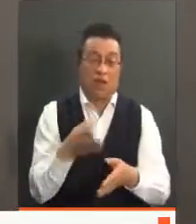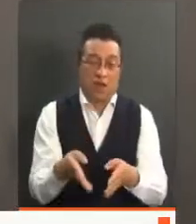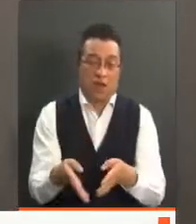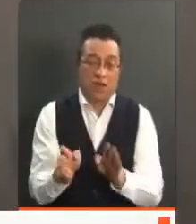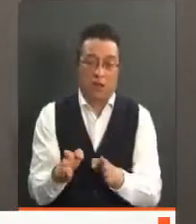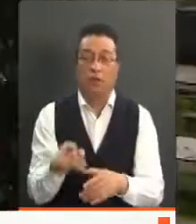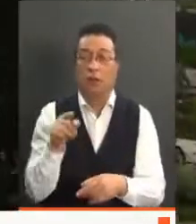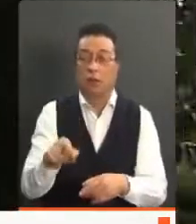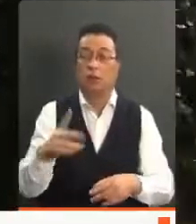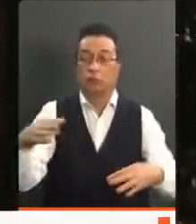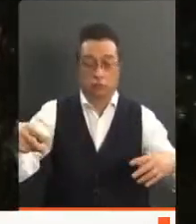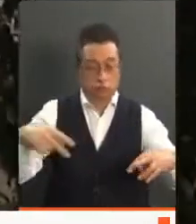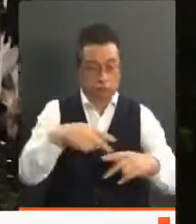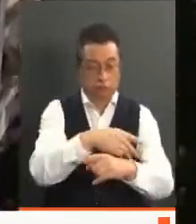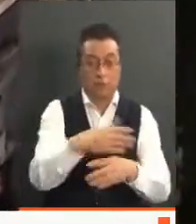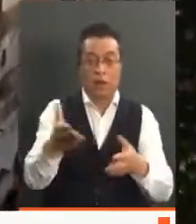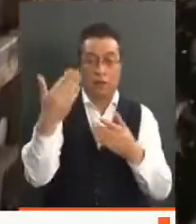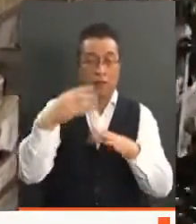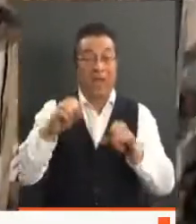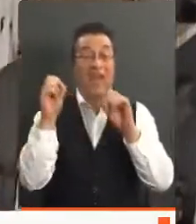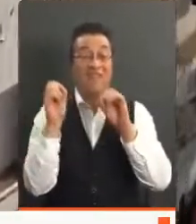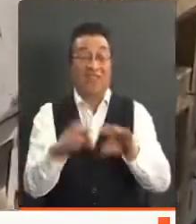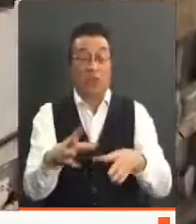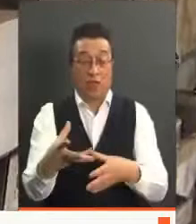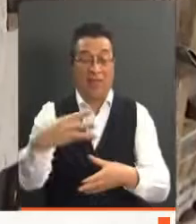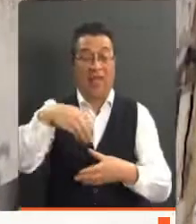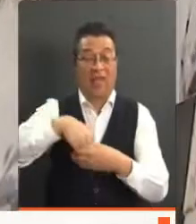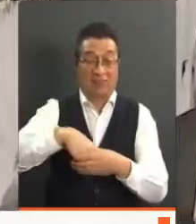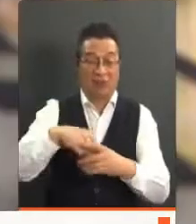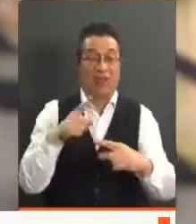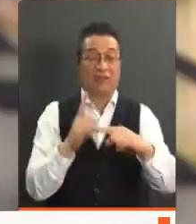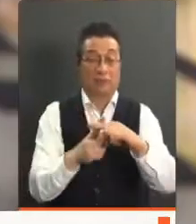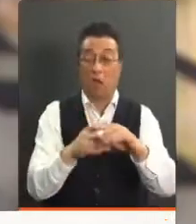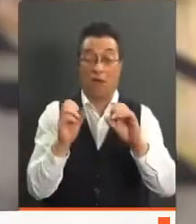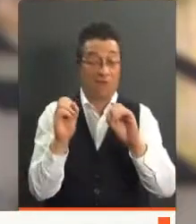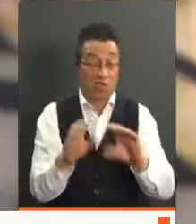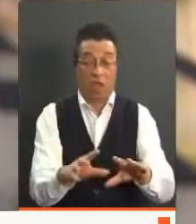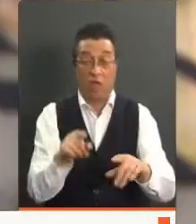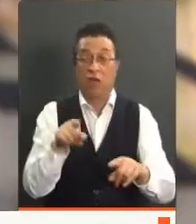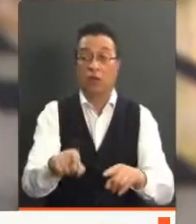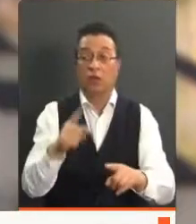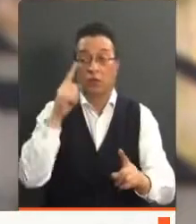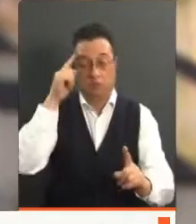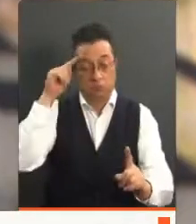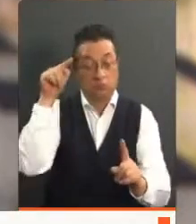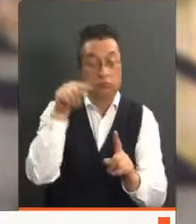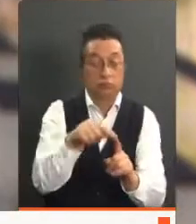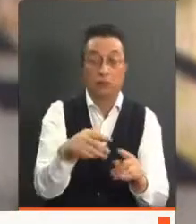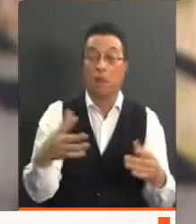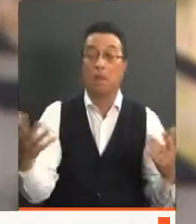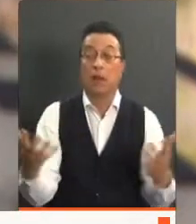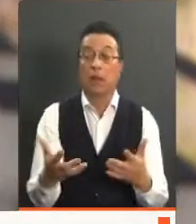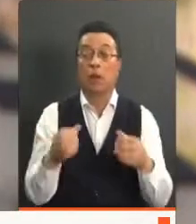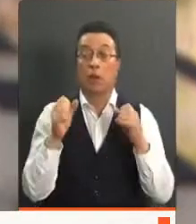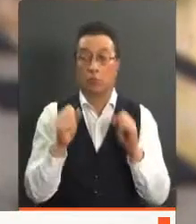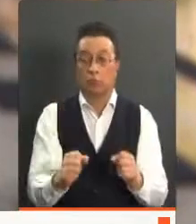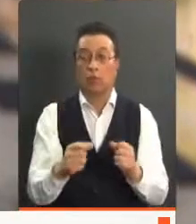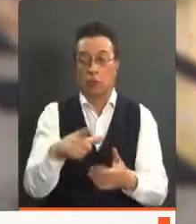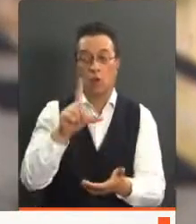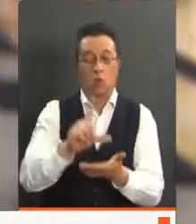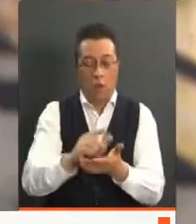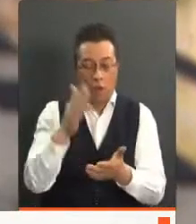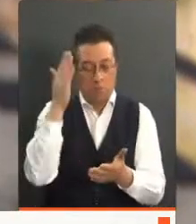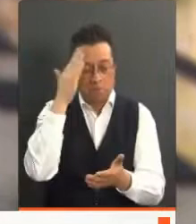una pasarela que era un espacio abandonado al interior del cementerio y que fue destinada para que podamos tener este lugar de